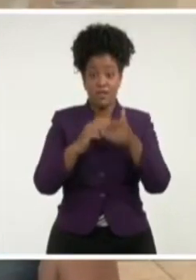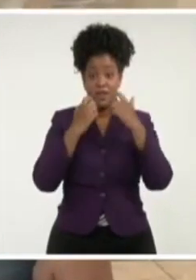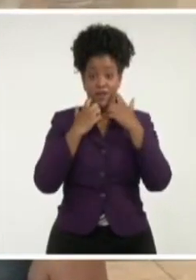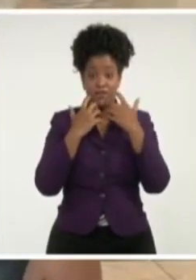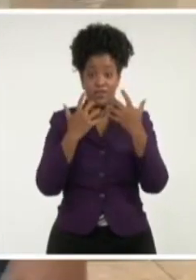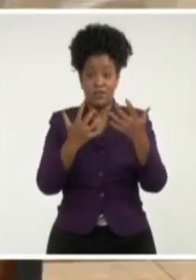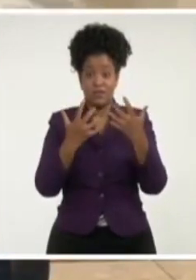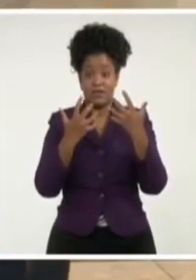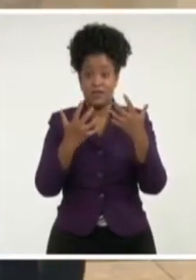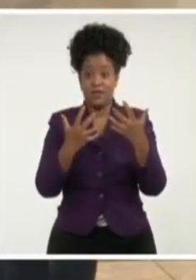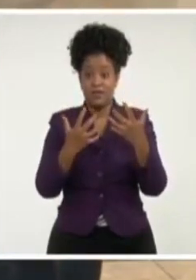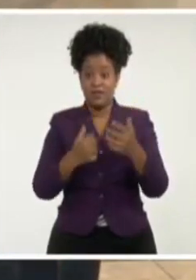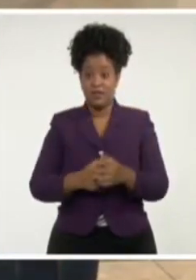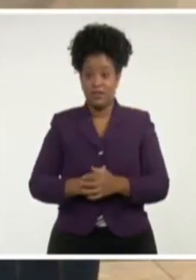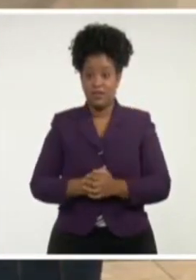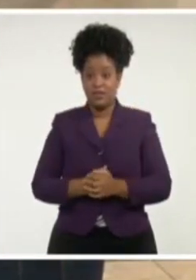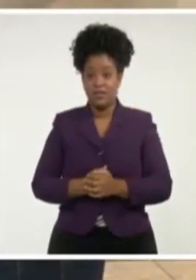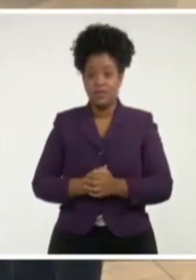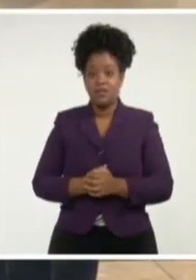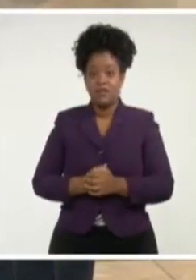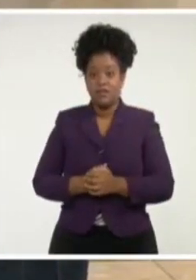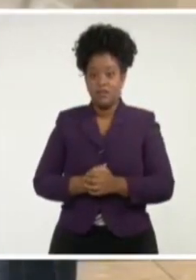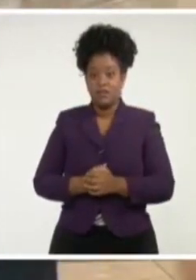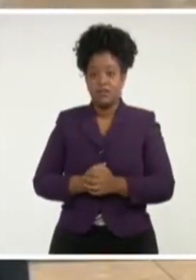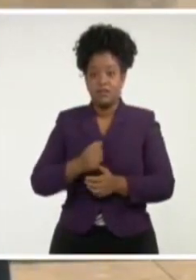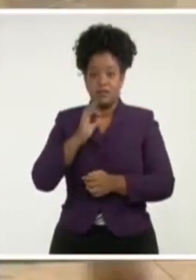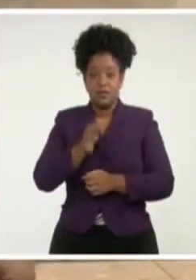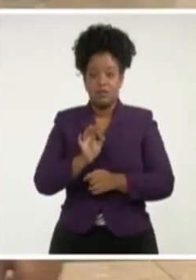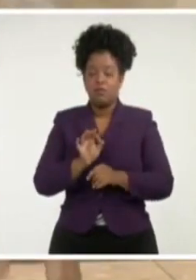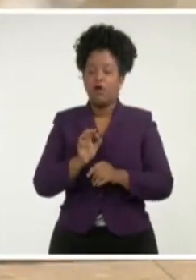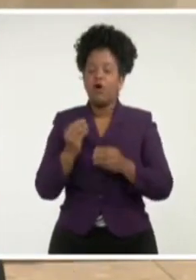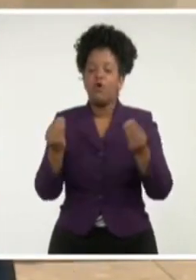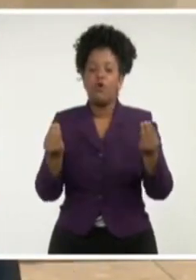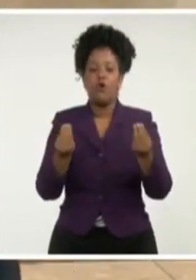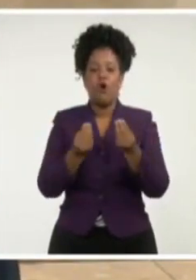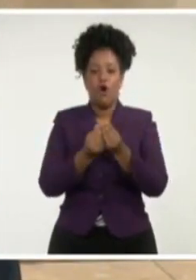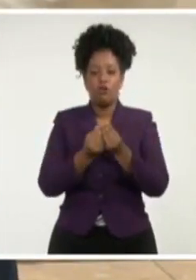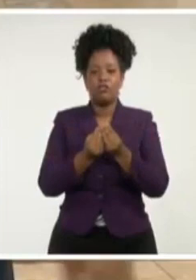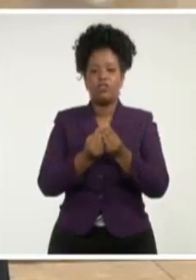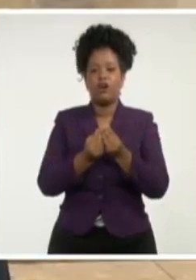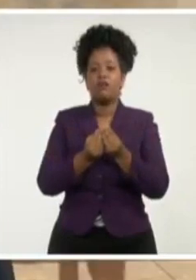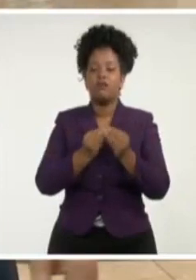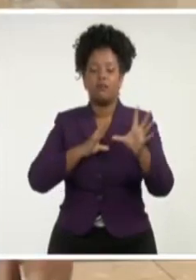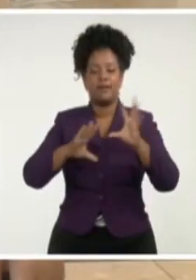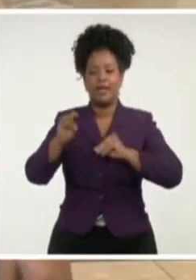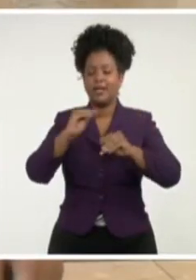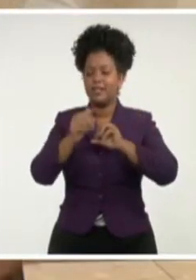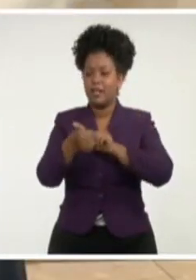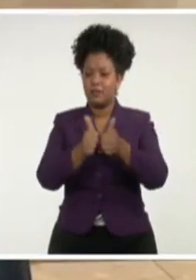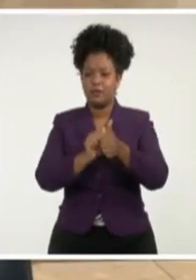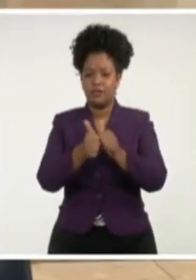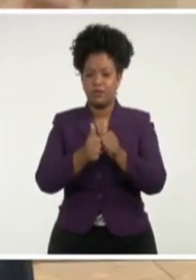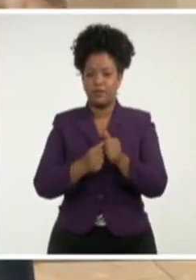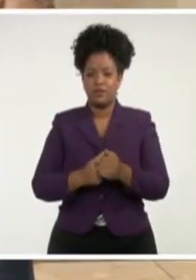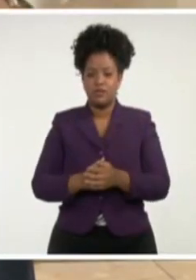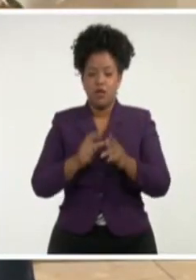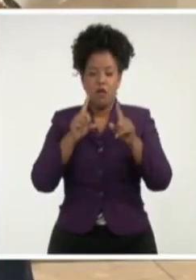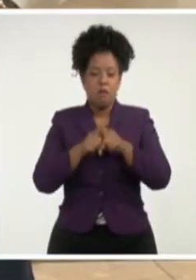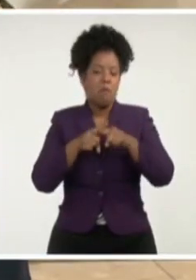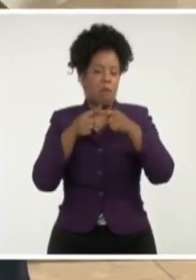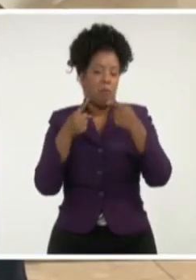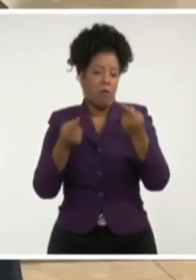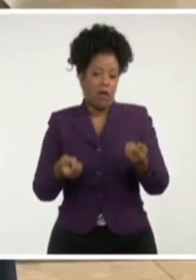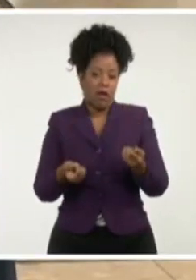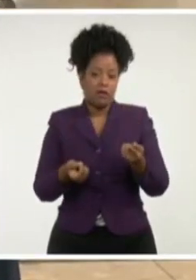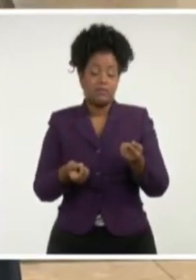él. Estuvimos juntos desde el curso de narradores comentaristas deportivos. ¿Por qué tengo Evian? Porque por estos días